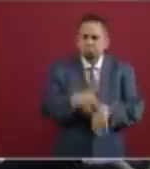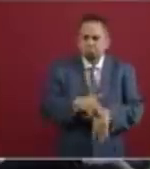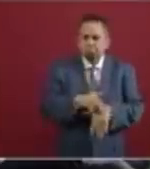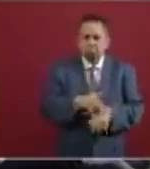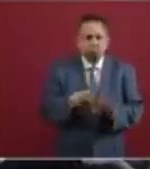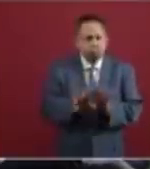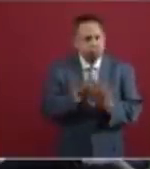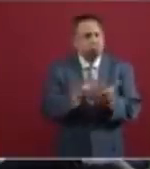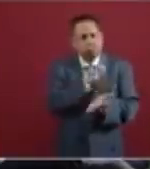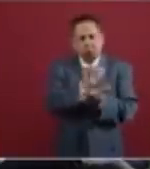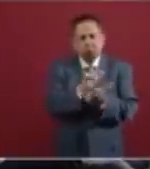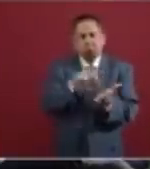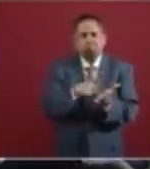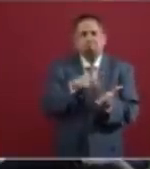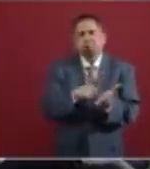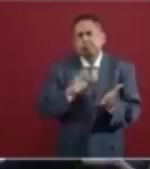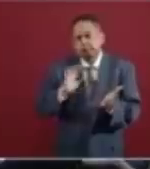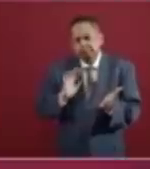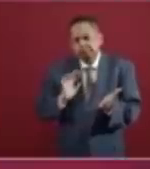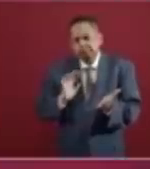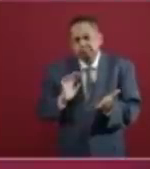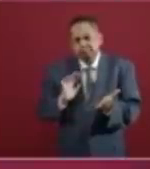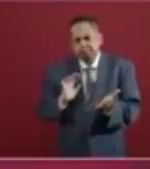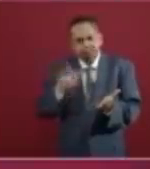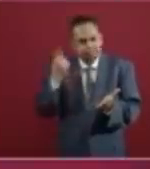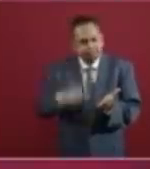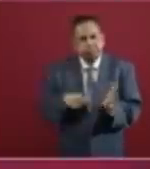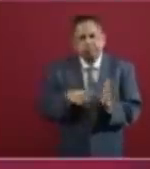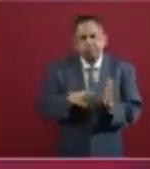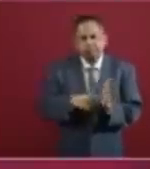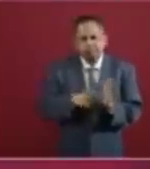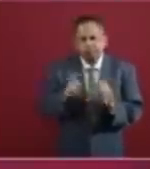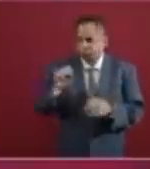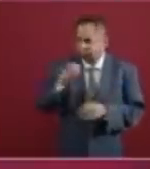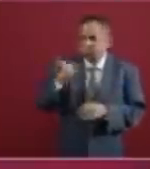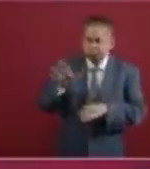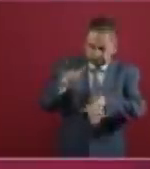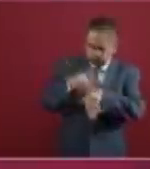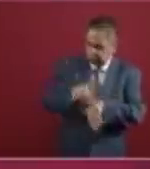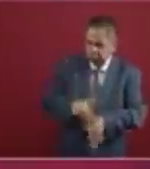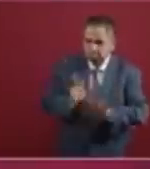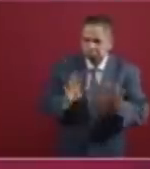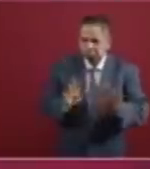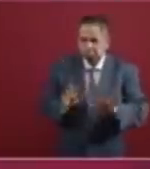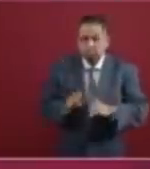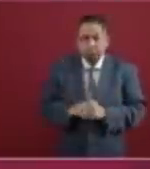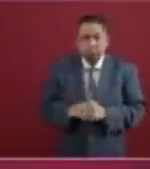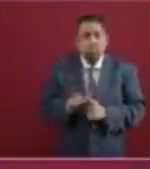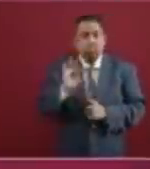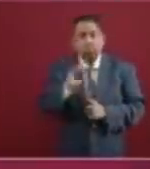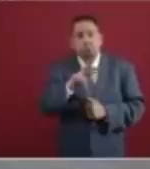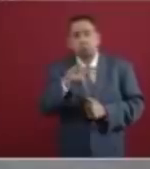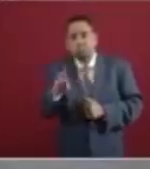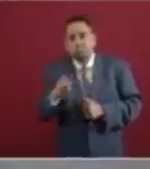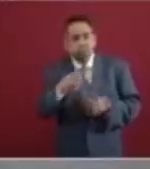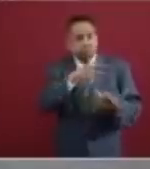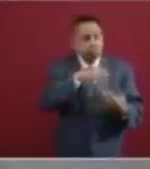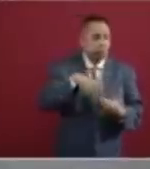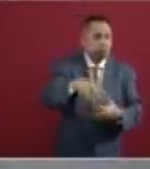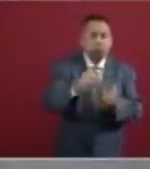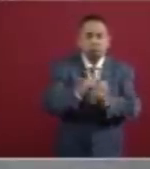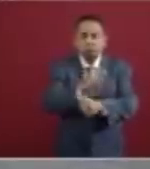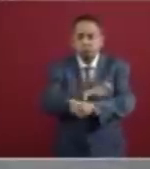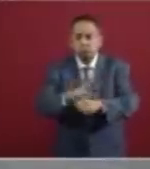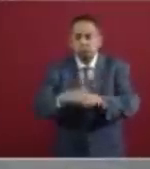como lo ordene el Poder Judicial. O puede ser quizás obra pública, pero coordinada por